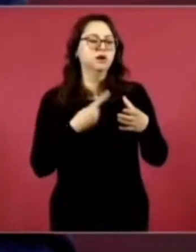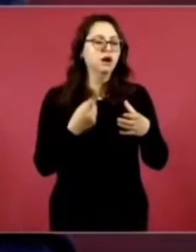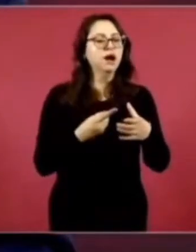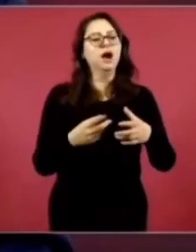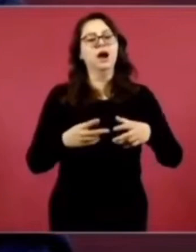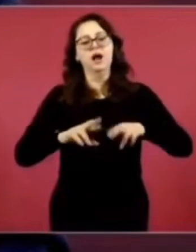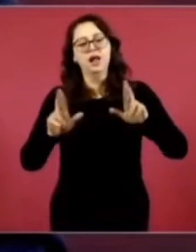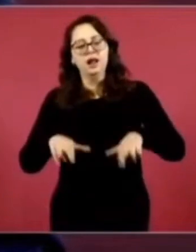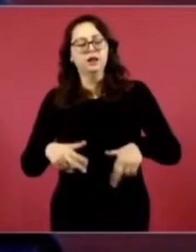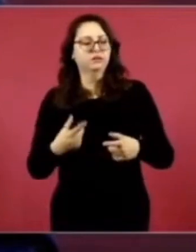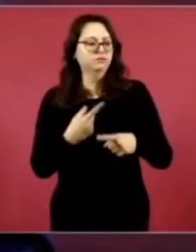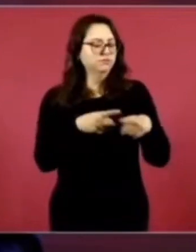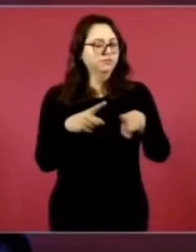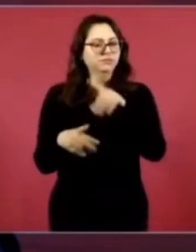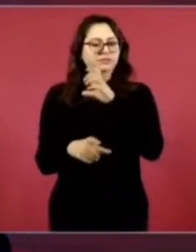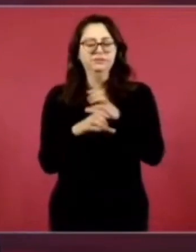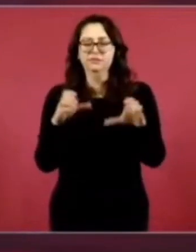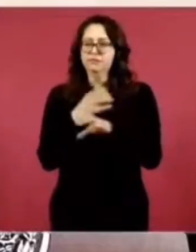electrodomésticos